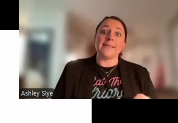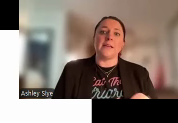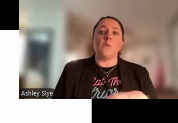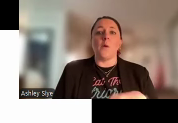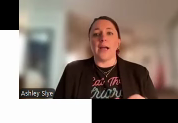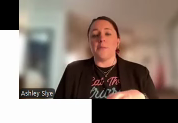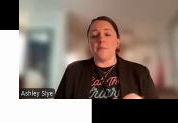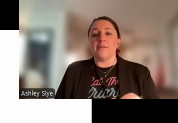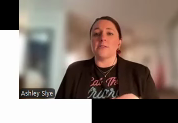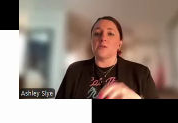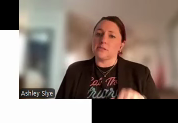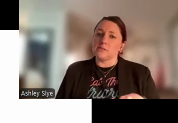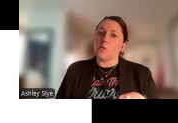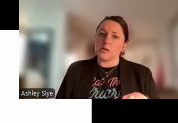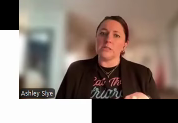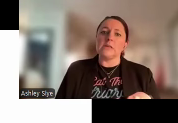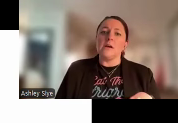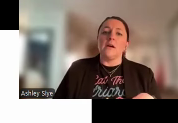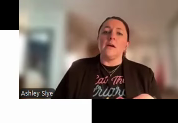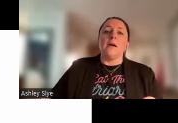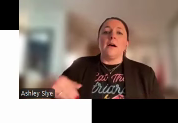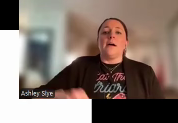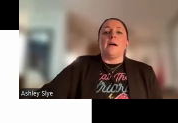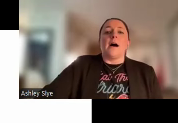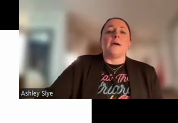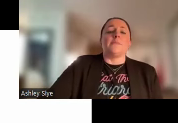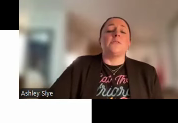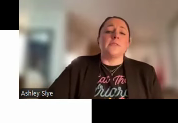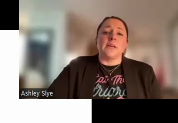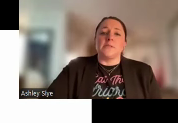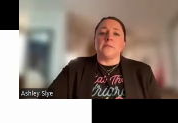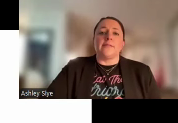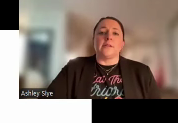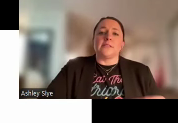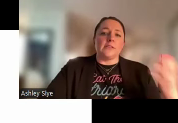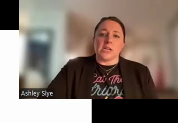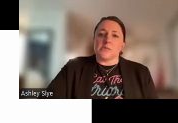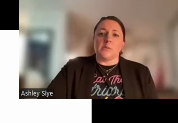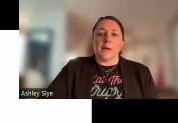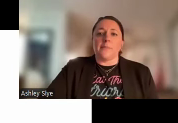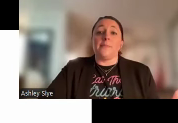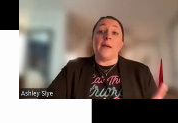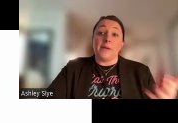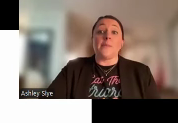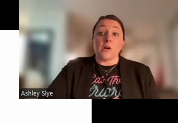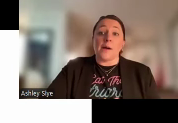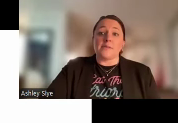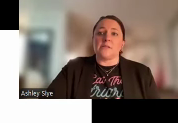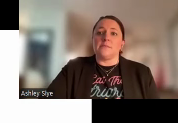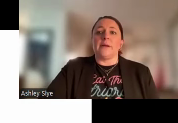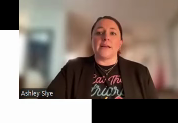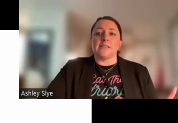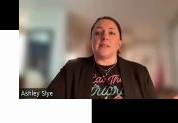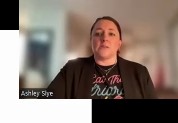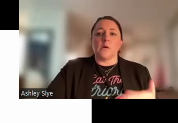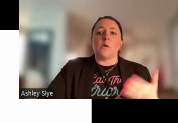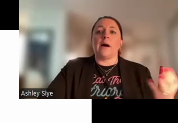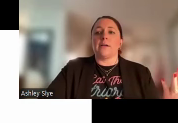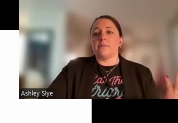entendimientos fundamentales de lo que es el PrEP y por qué se pueden beneficiar y porque puede ser importante para